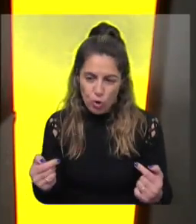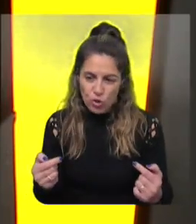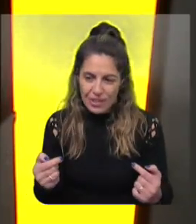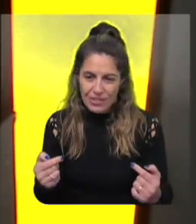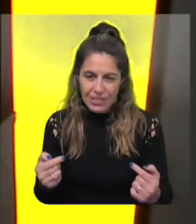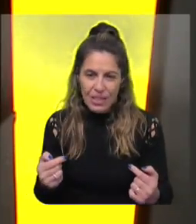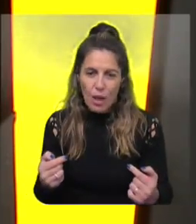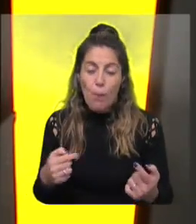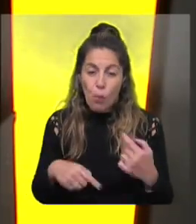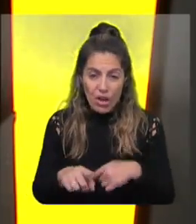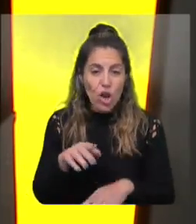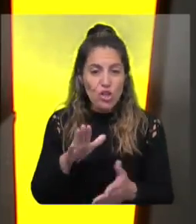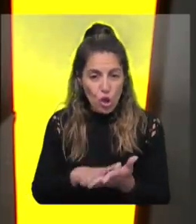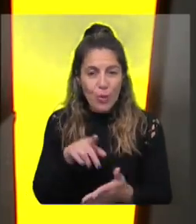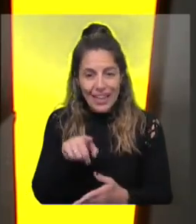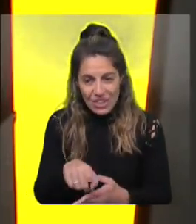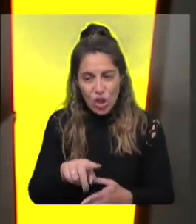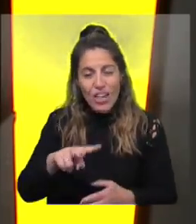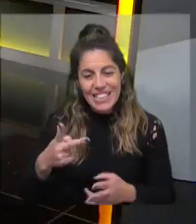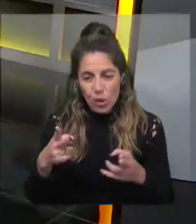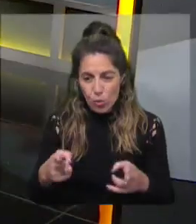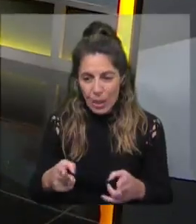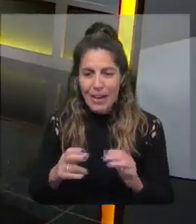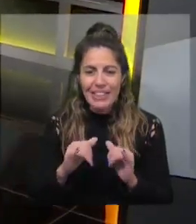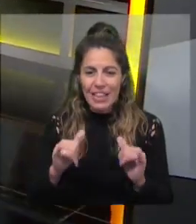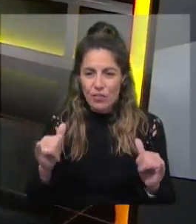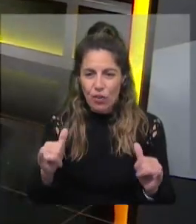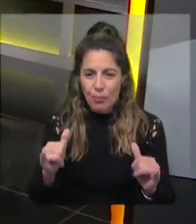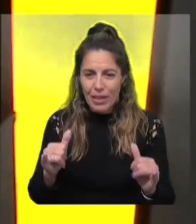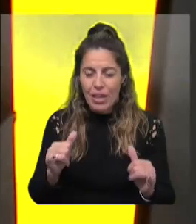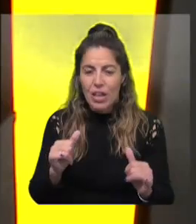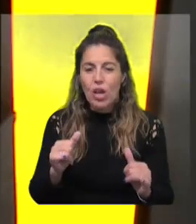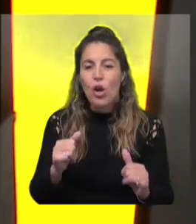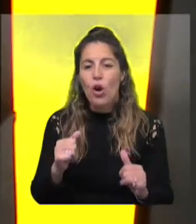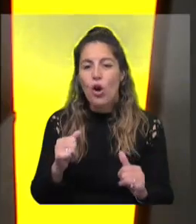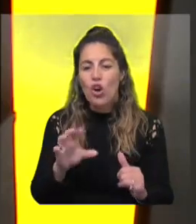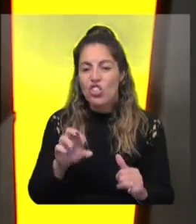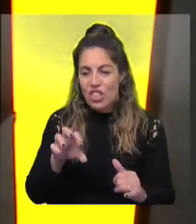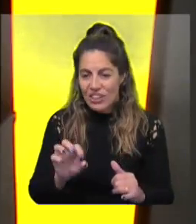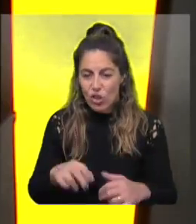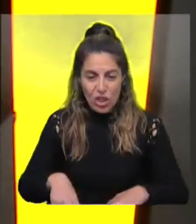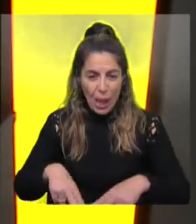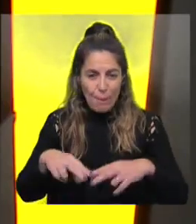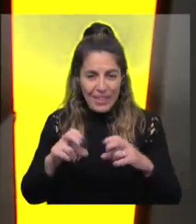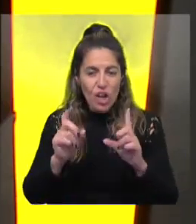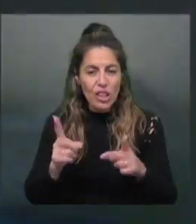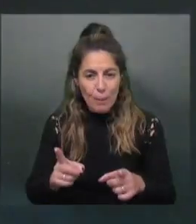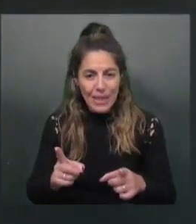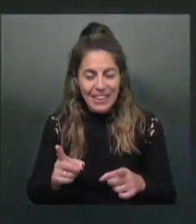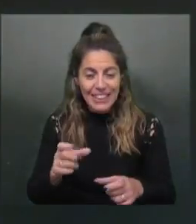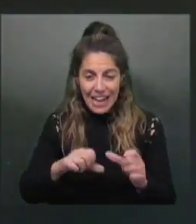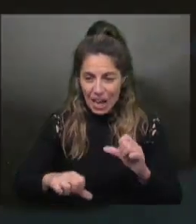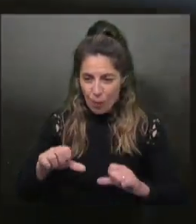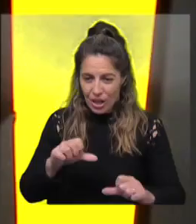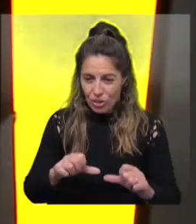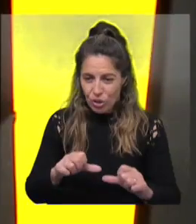o tener determinadas funciones? Bueno, sobre eso trata la segunda parte de este informe con Leonardo Santos, que es investigador también del mismo laboratorio